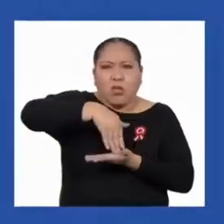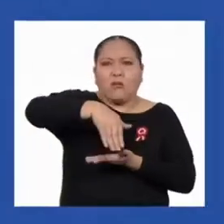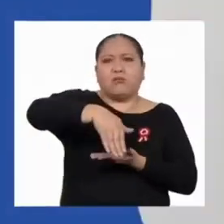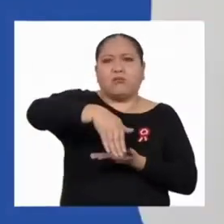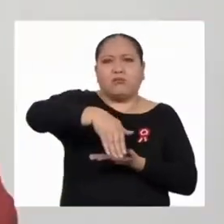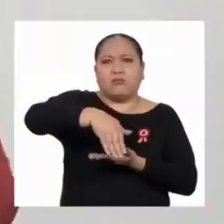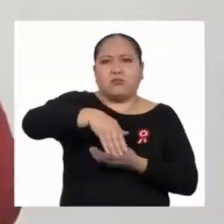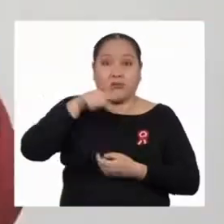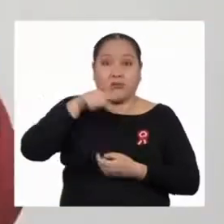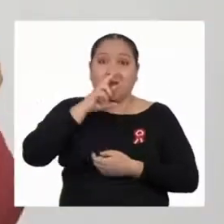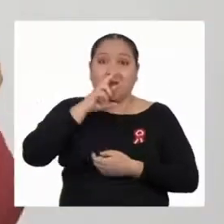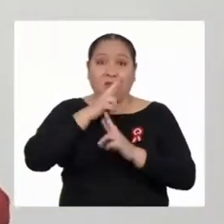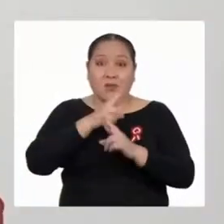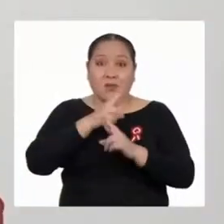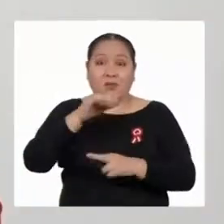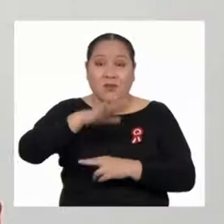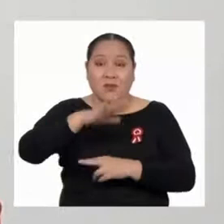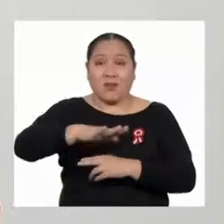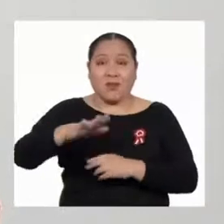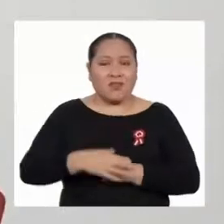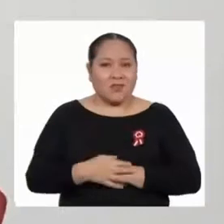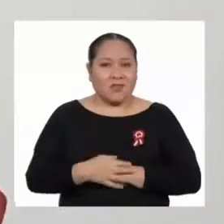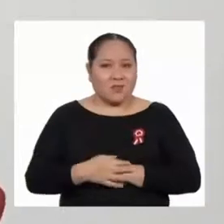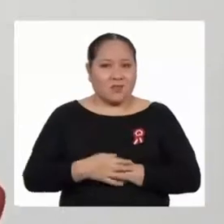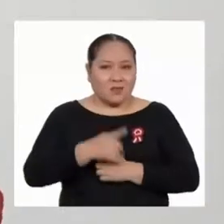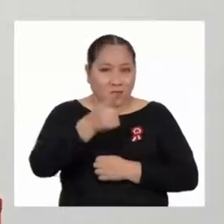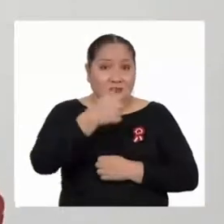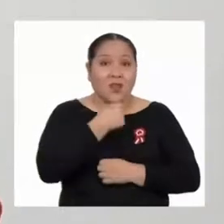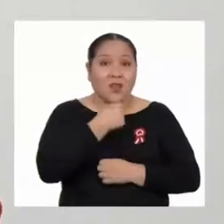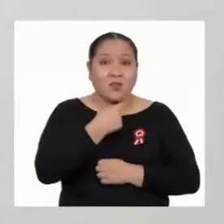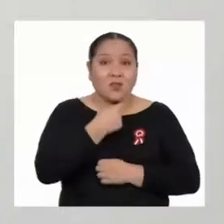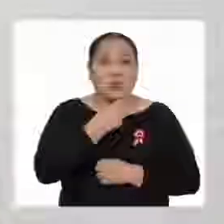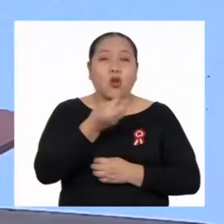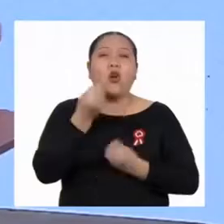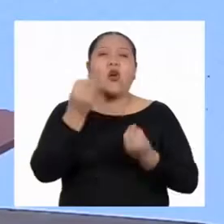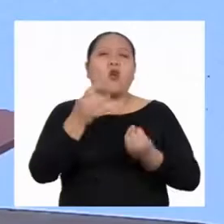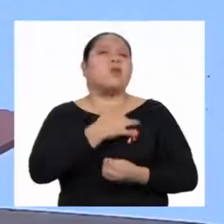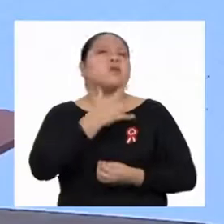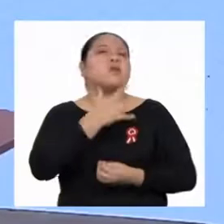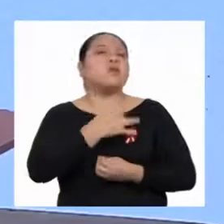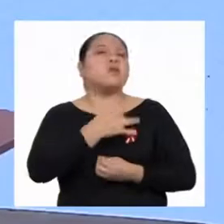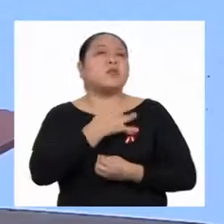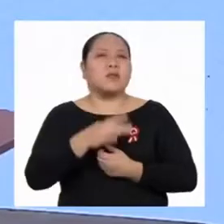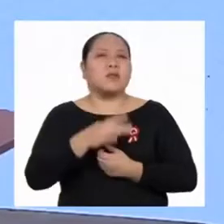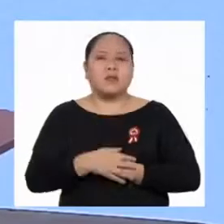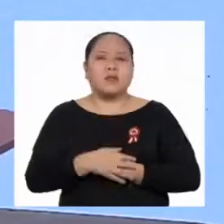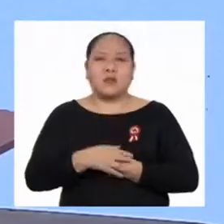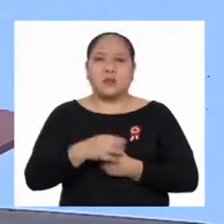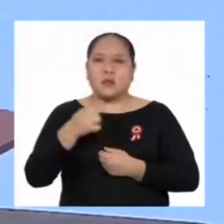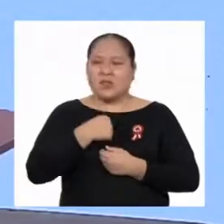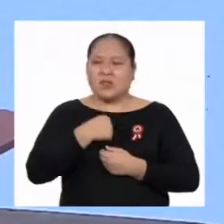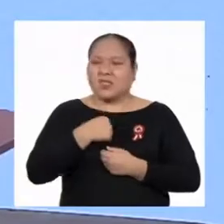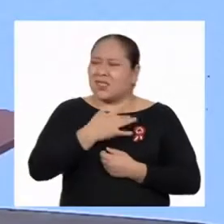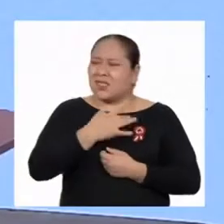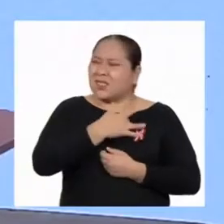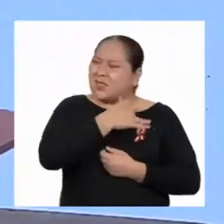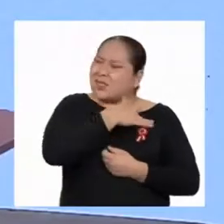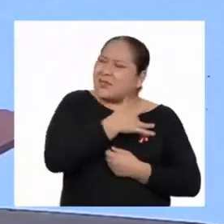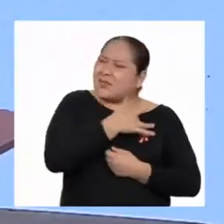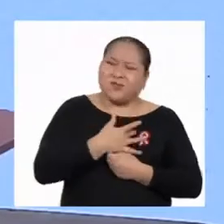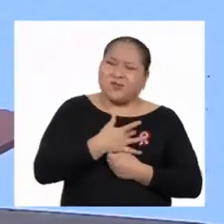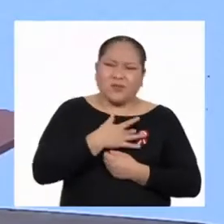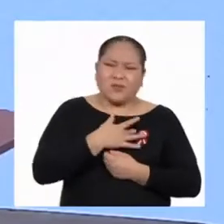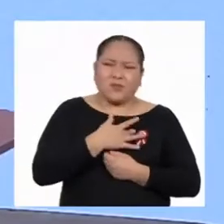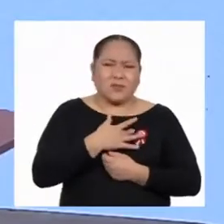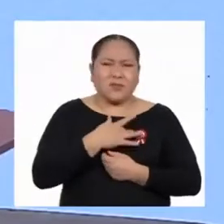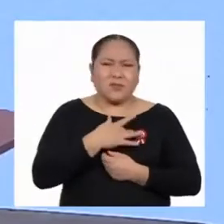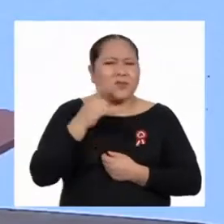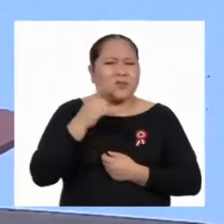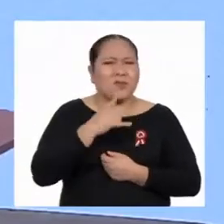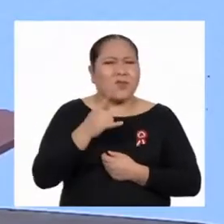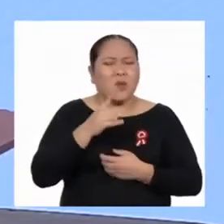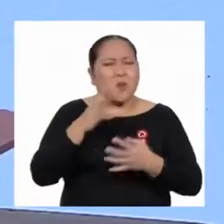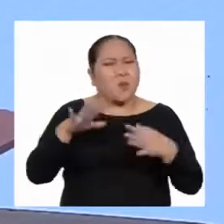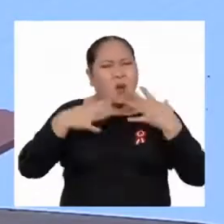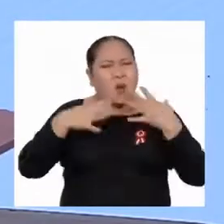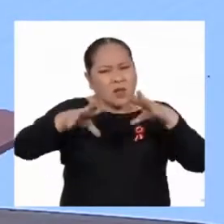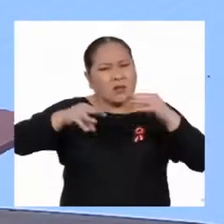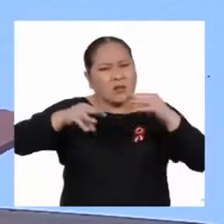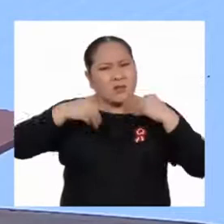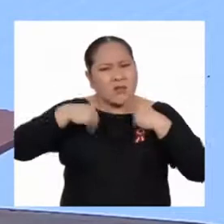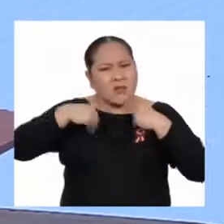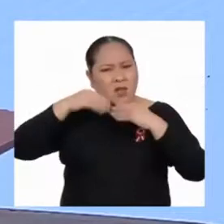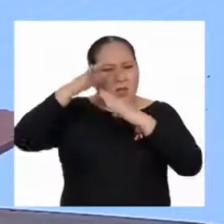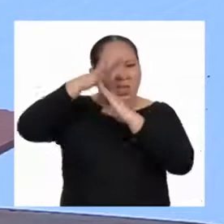niño. ¿Qué les pareció? ¿Qué sensación les generó? Estoy indignado. No puedo creer que las